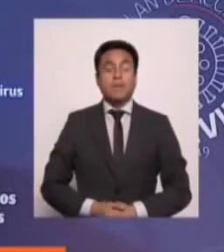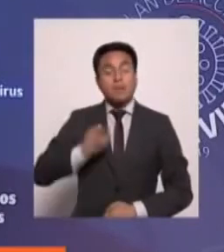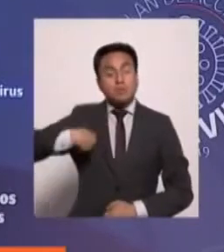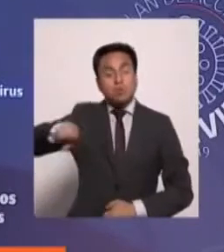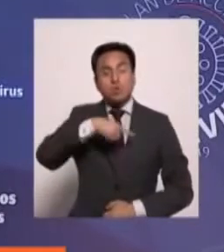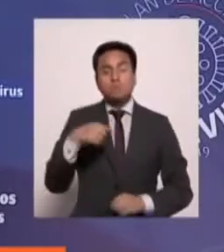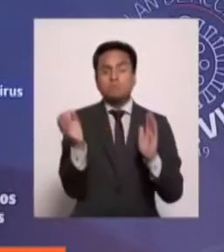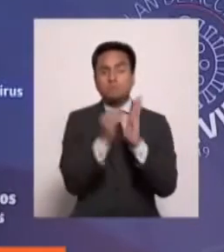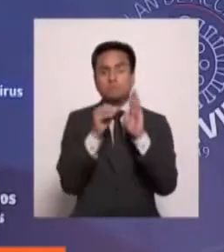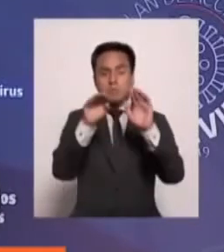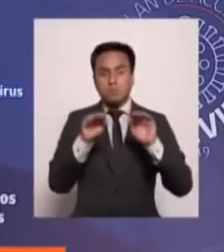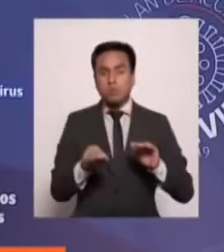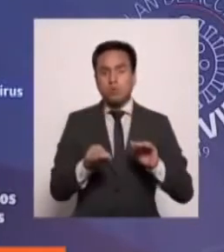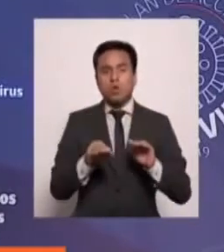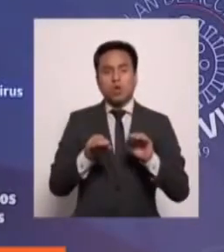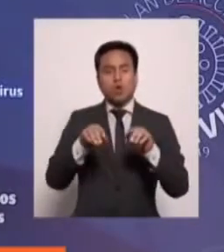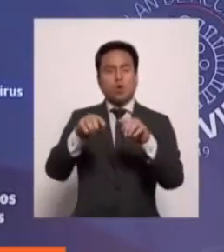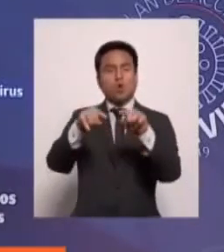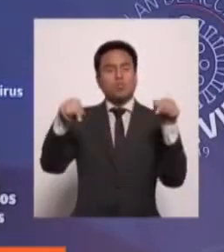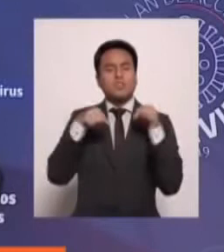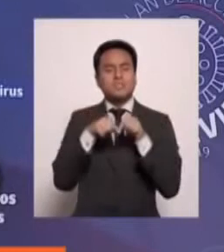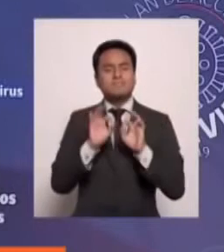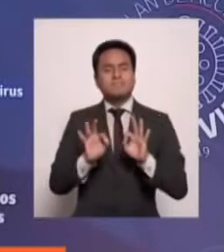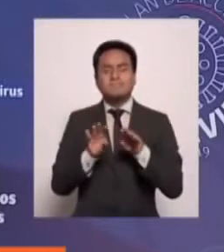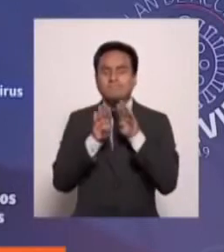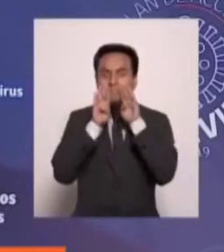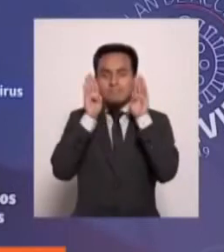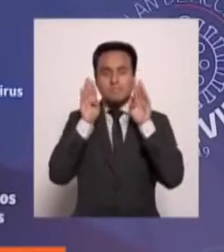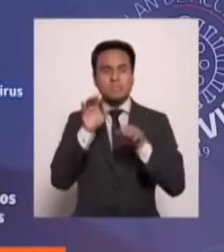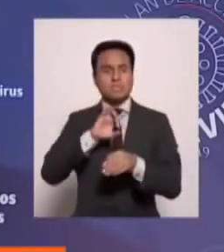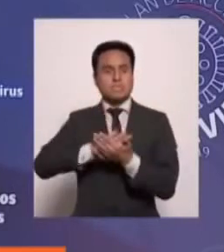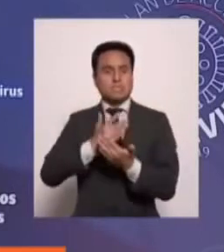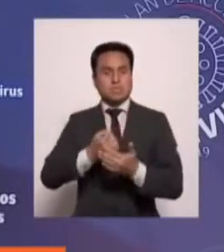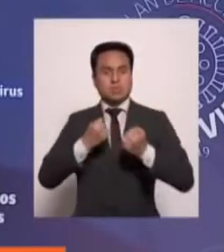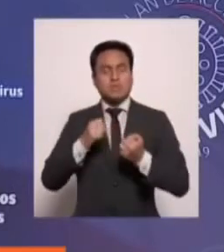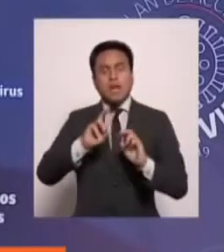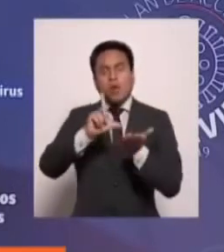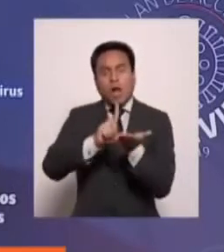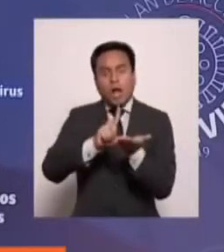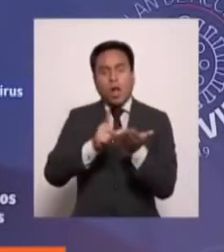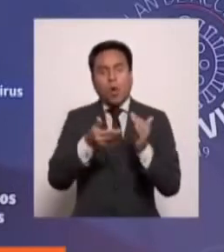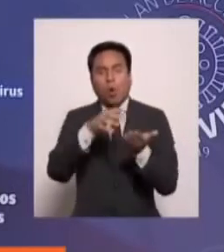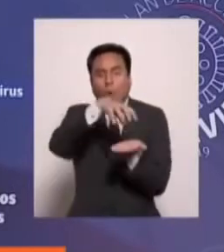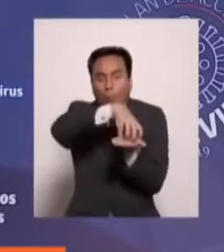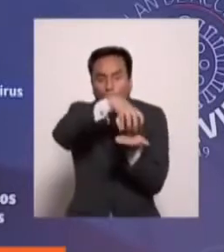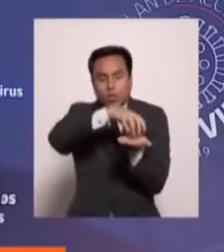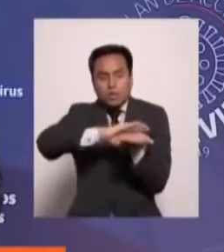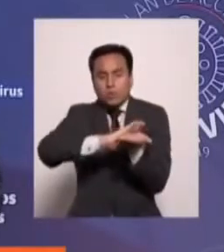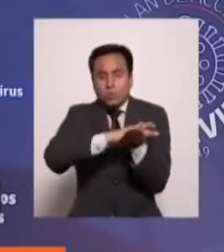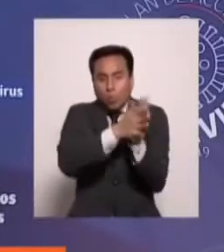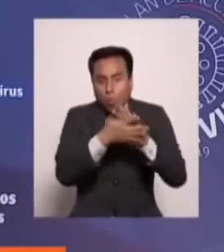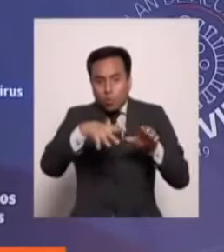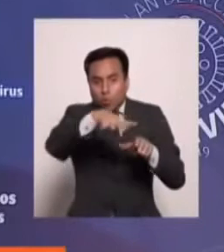año pasado, que claro, la confianza de este gobierno bajó por los disturbios que hubo, y ya la gente no confía